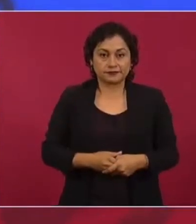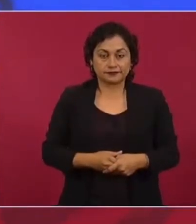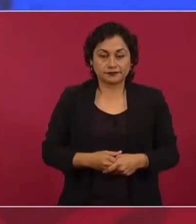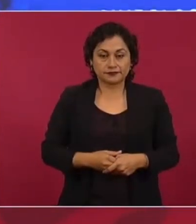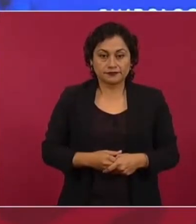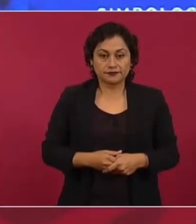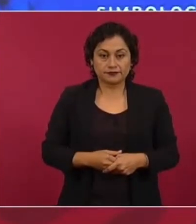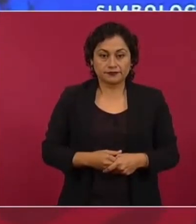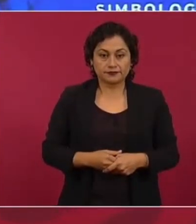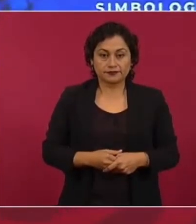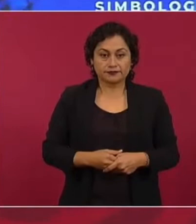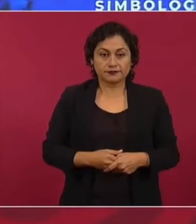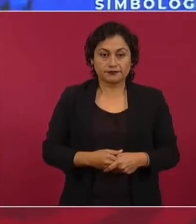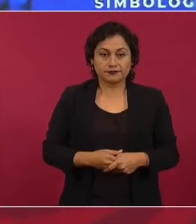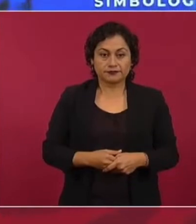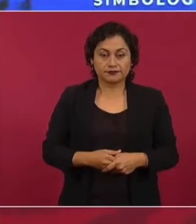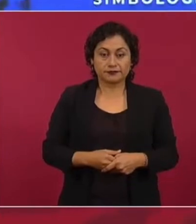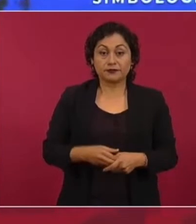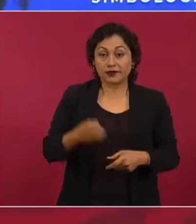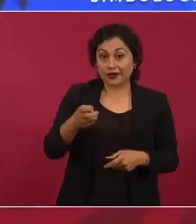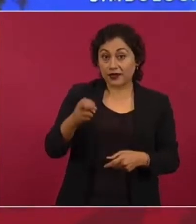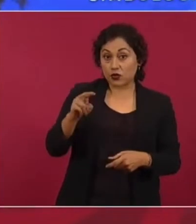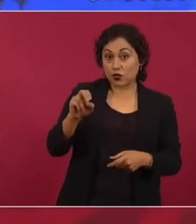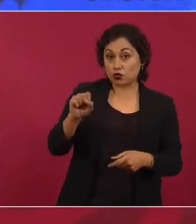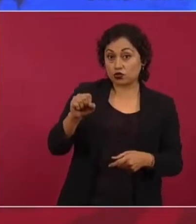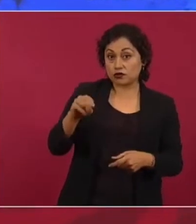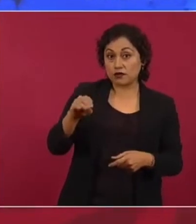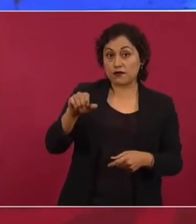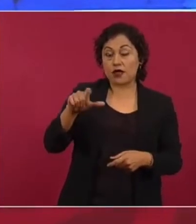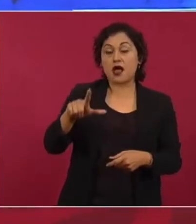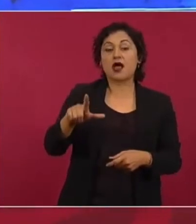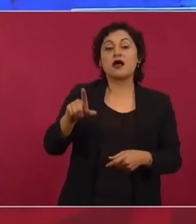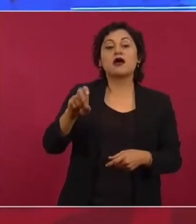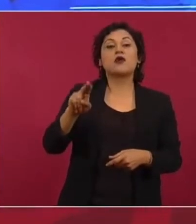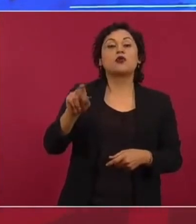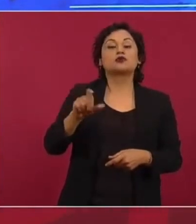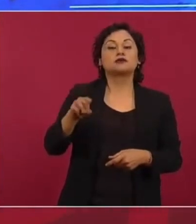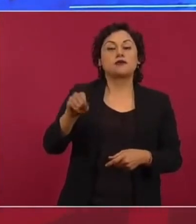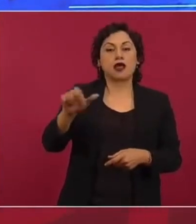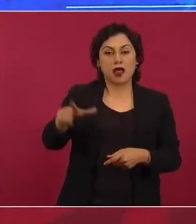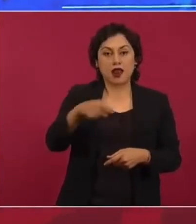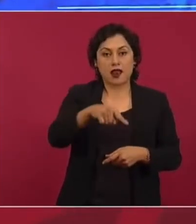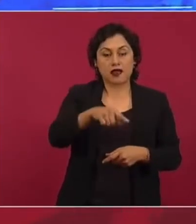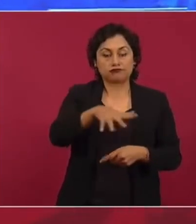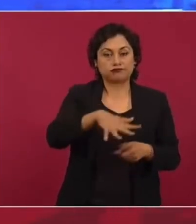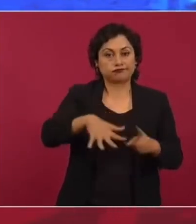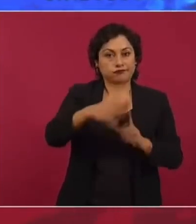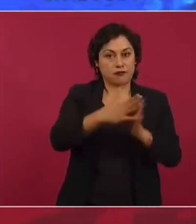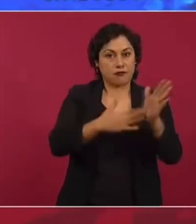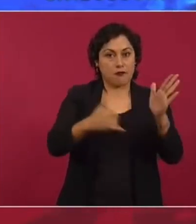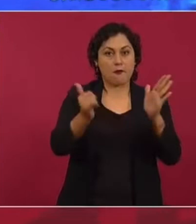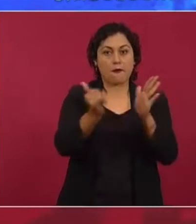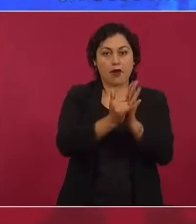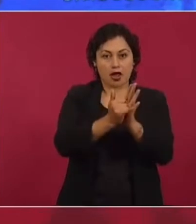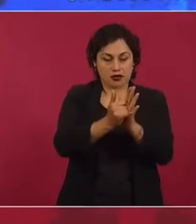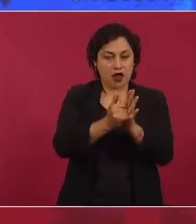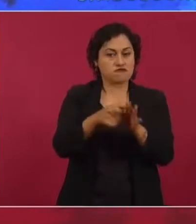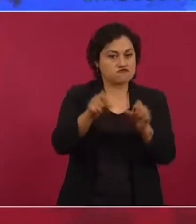Que es también centro cultural maya, así como Chichén.